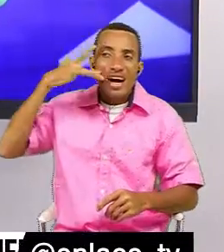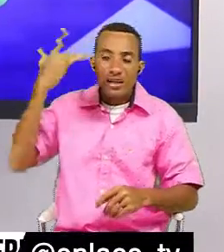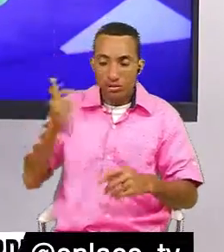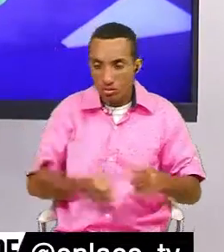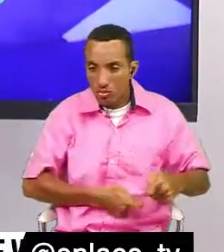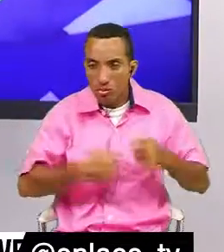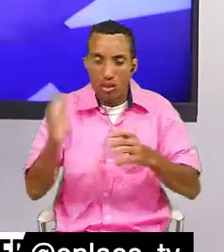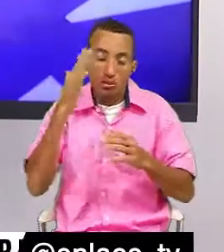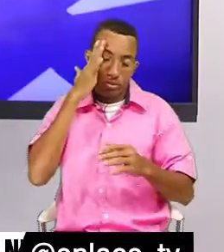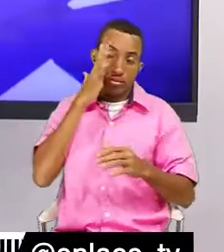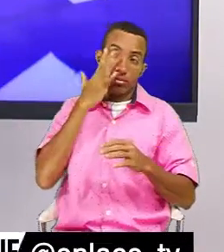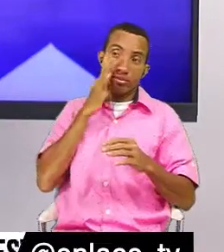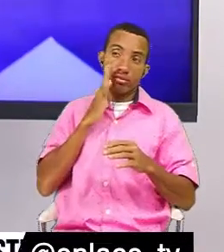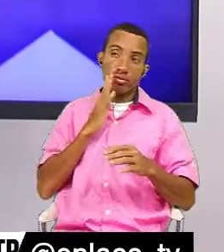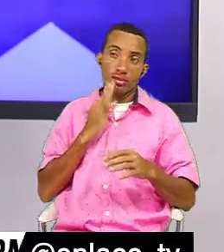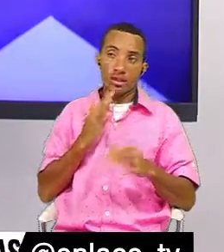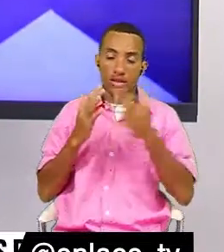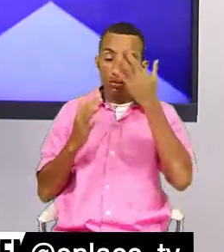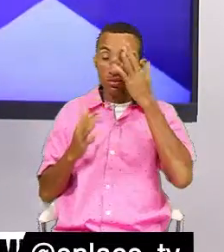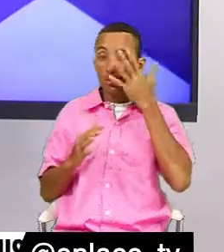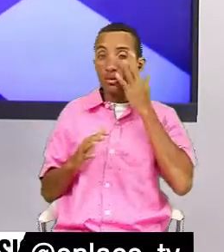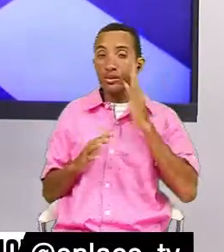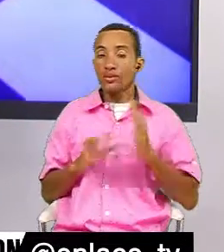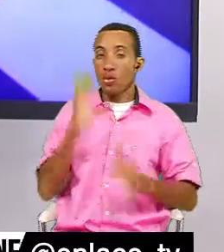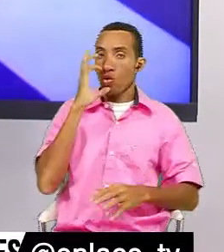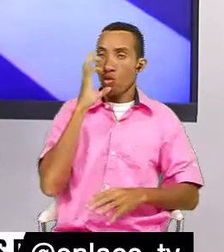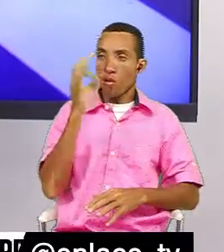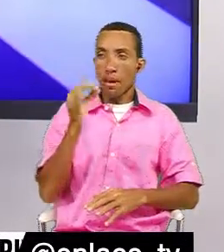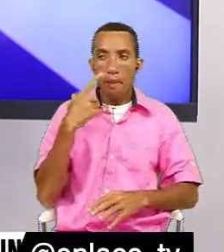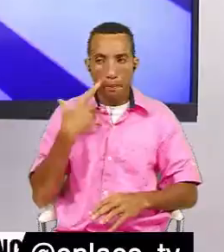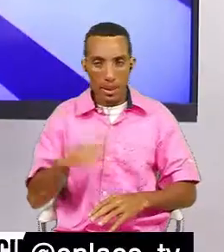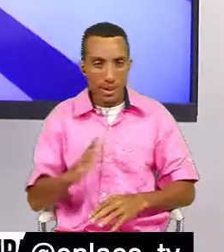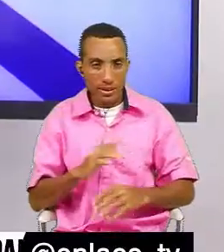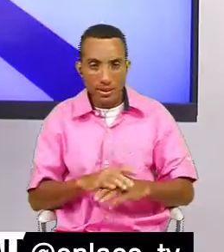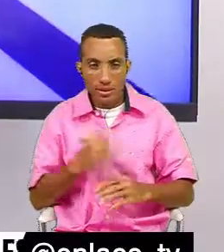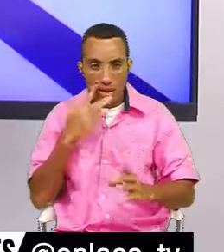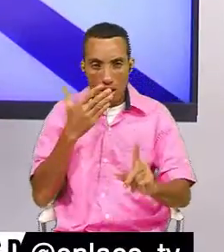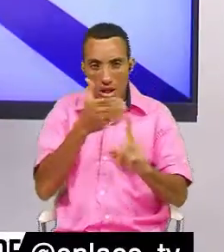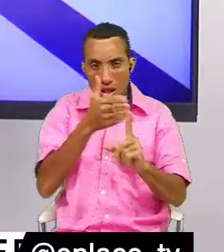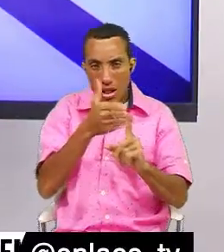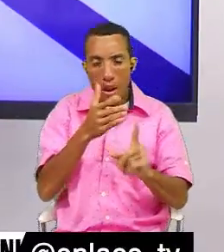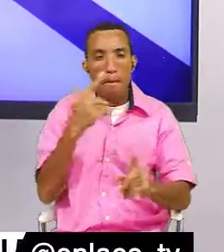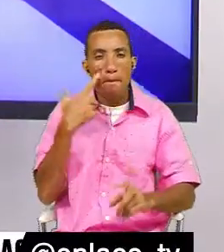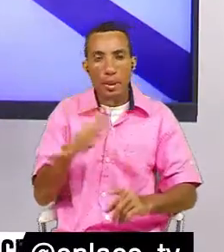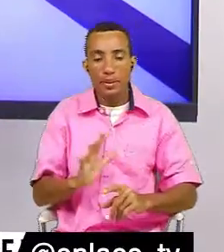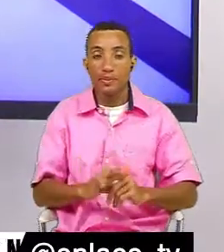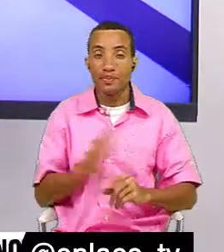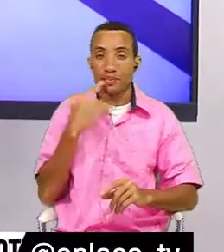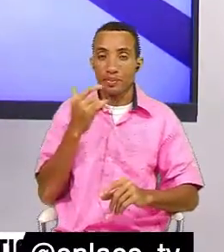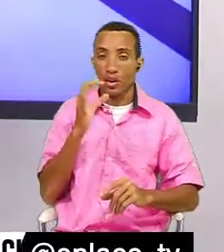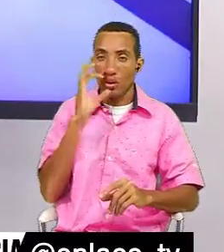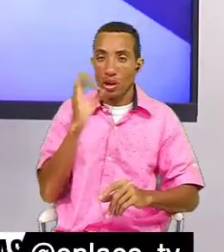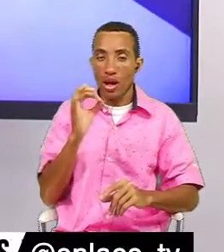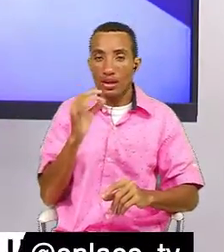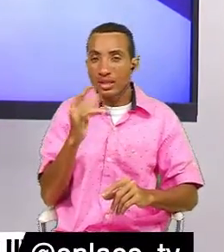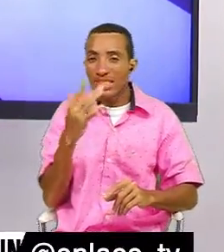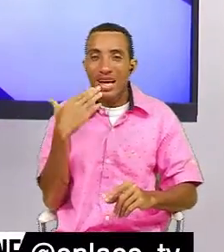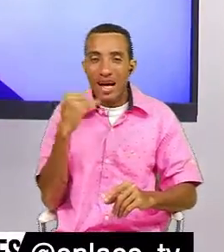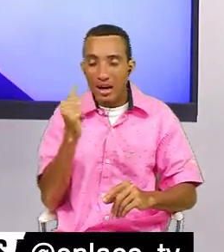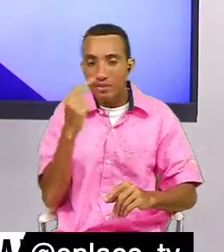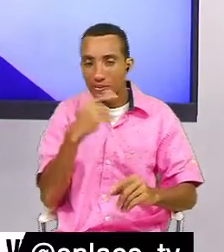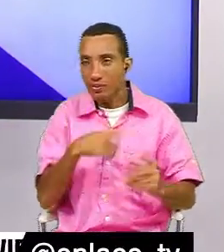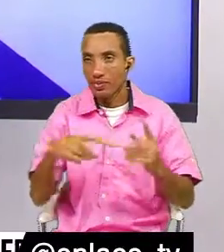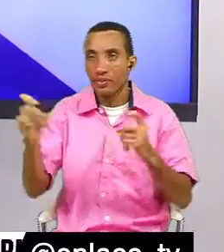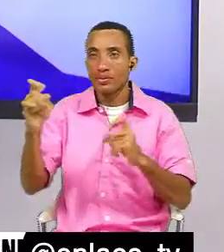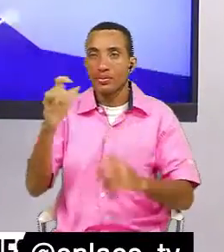Pablo, específicamente en las últimas horas por un hombre que al parecer la pretendía. Esta persona fue atendida y recibe en estos momentos